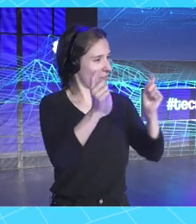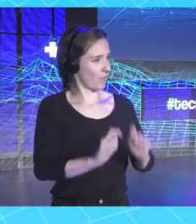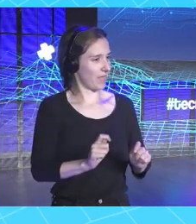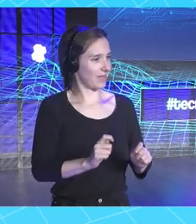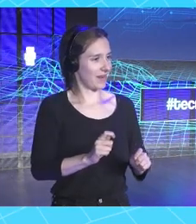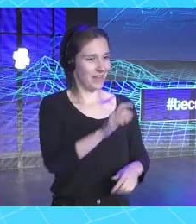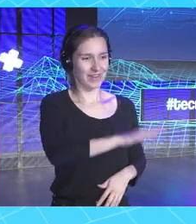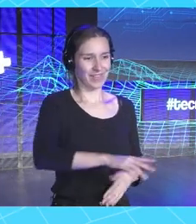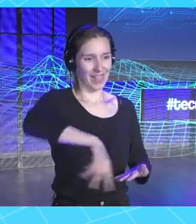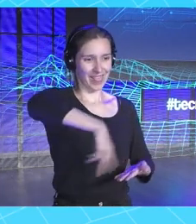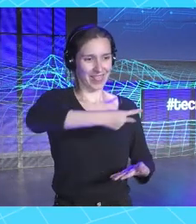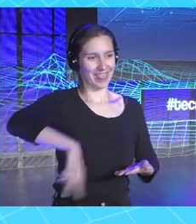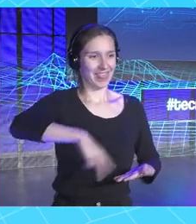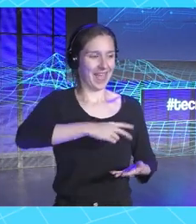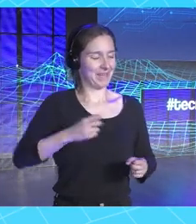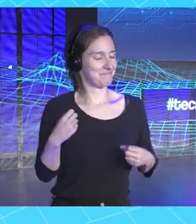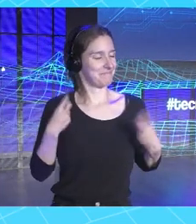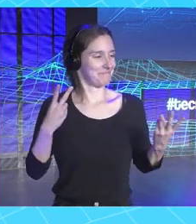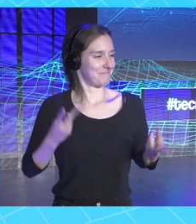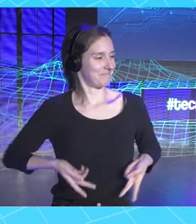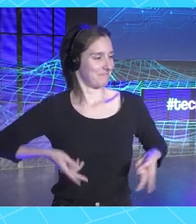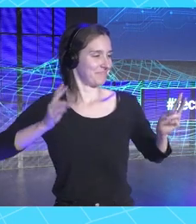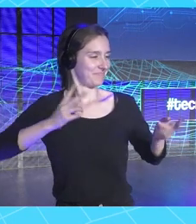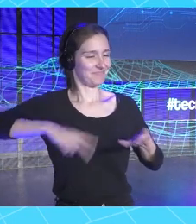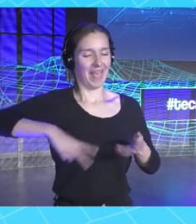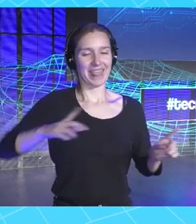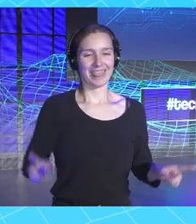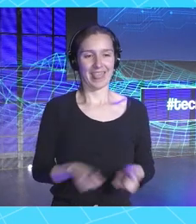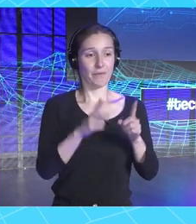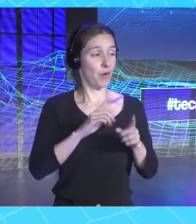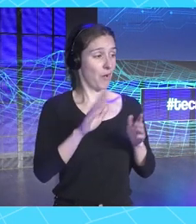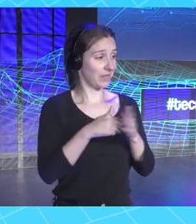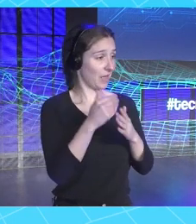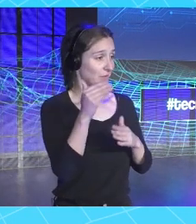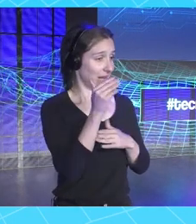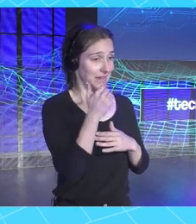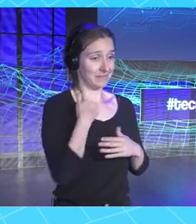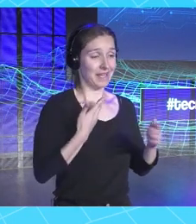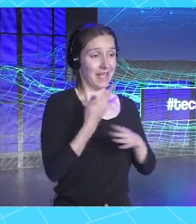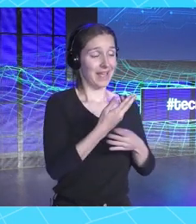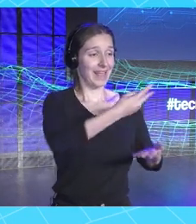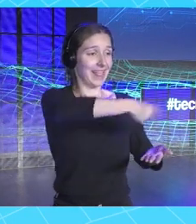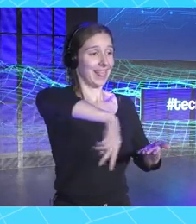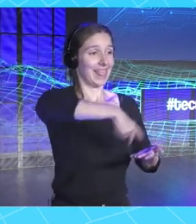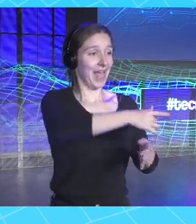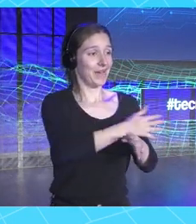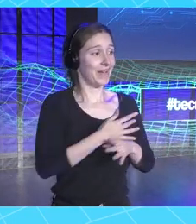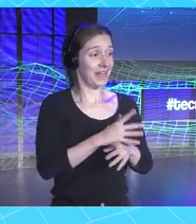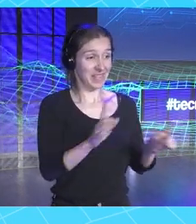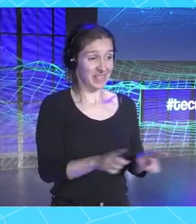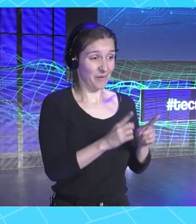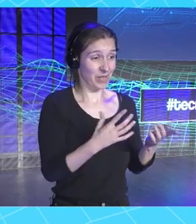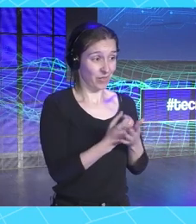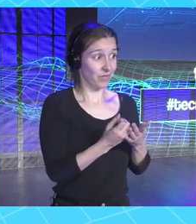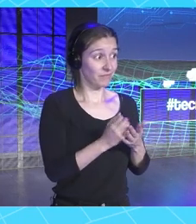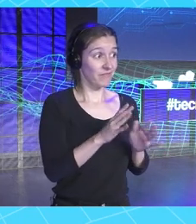que se ponen a bailar y les da igual todo o en una iglesia que se ponen a jugar con los juguetes y les da igual todo cuando vamos